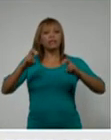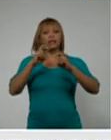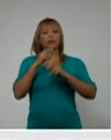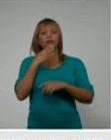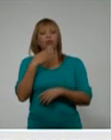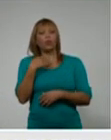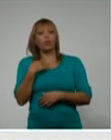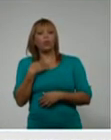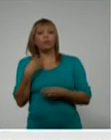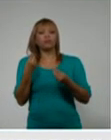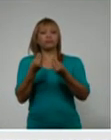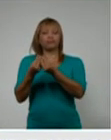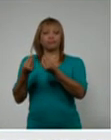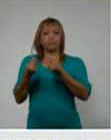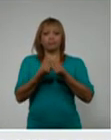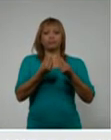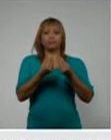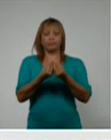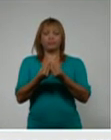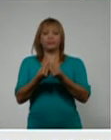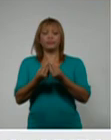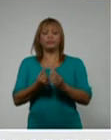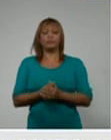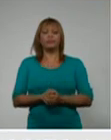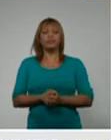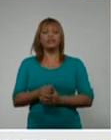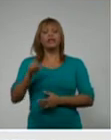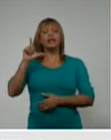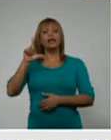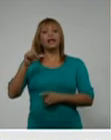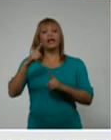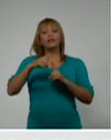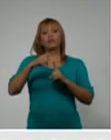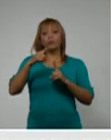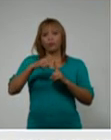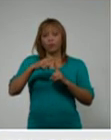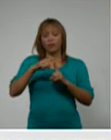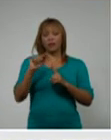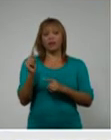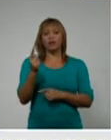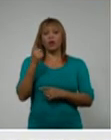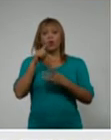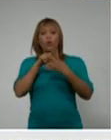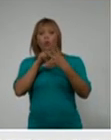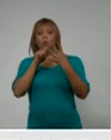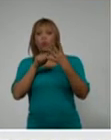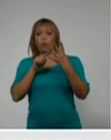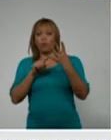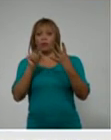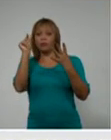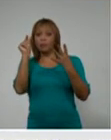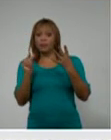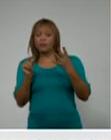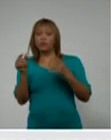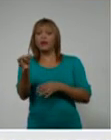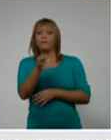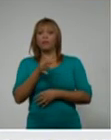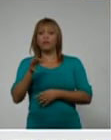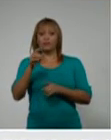la fuente de infección. Y en Las Tunas se confirman 4 casos del municipio Las